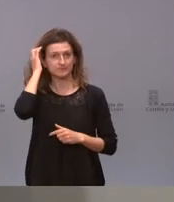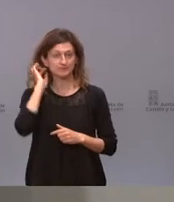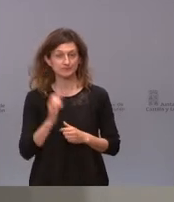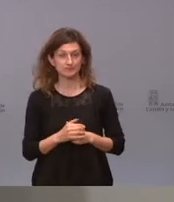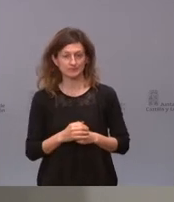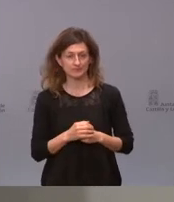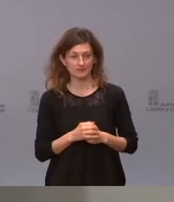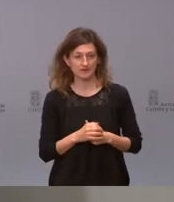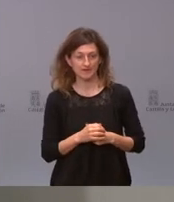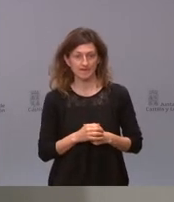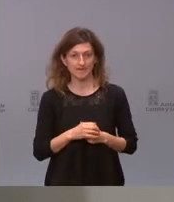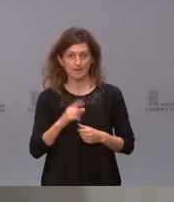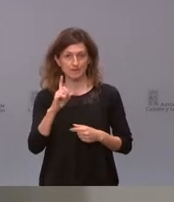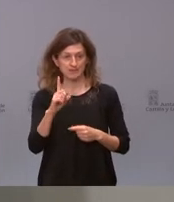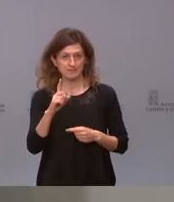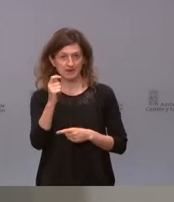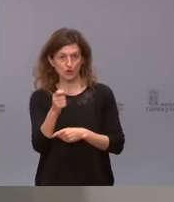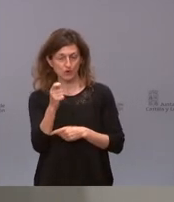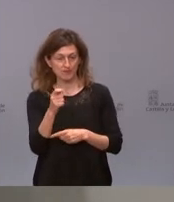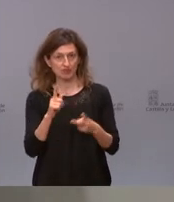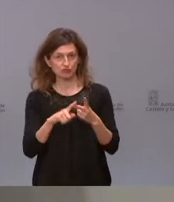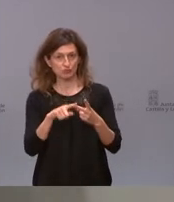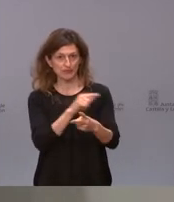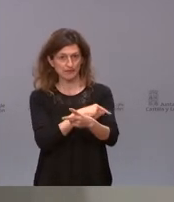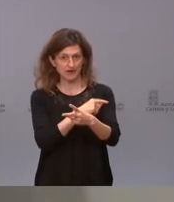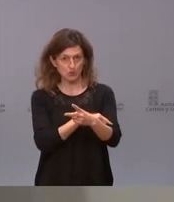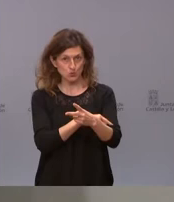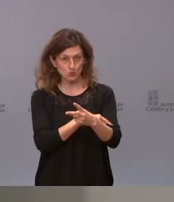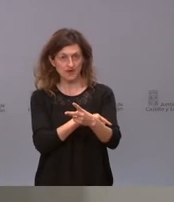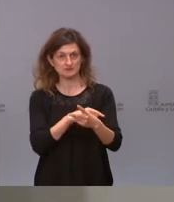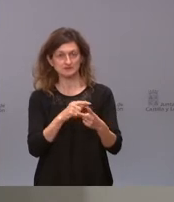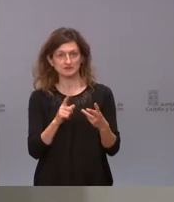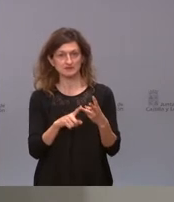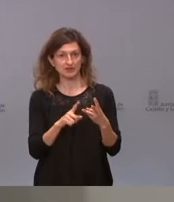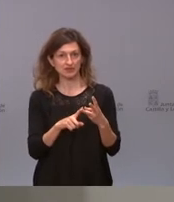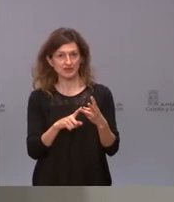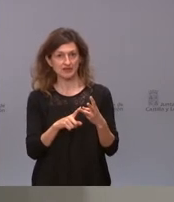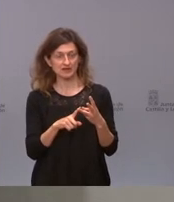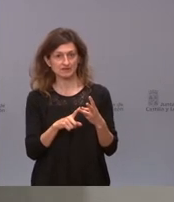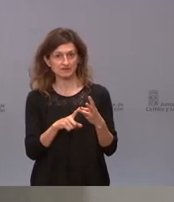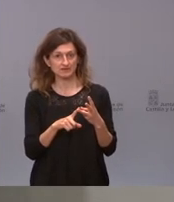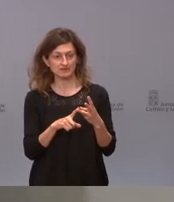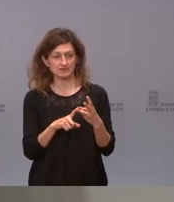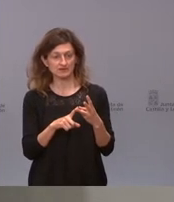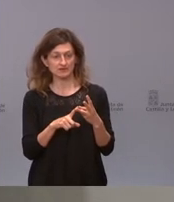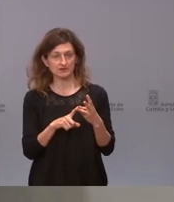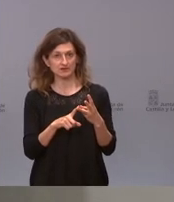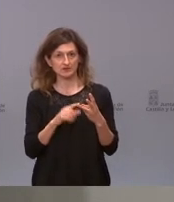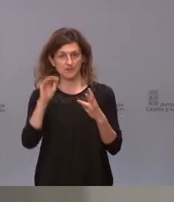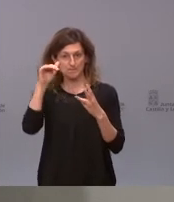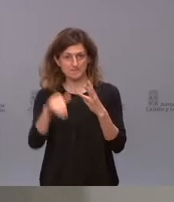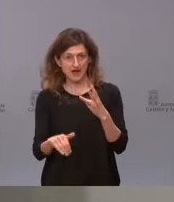qué pasa la primera era olmedo la segunda eran las vacunas que se están poniendo en la tercera el por qué no está bajando a